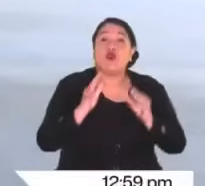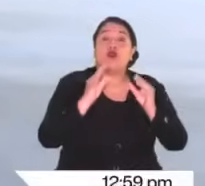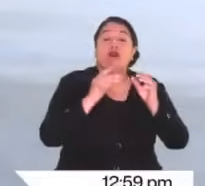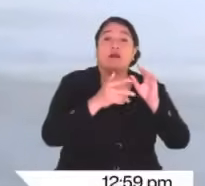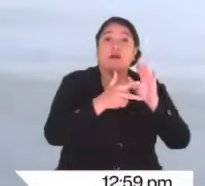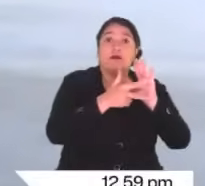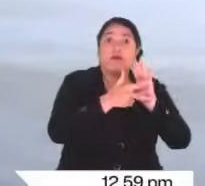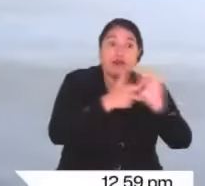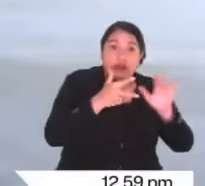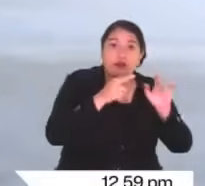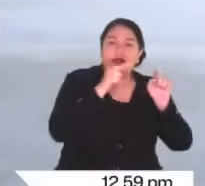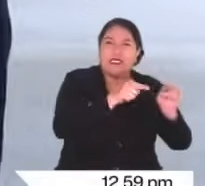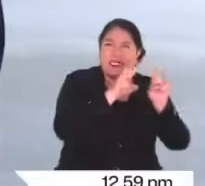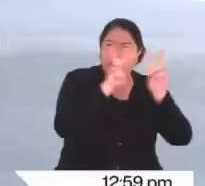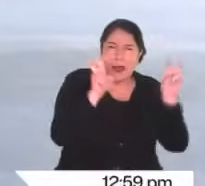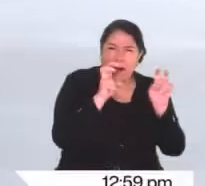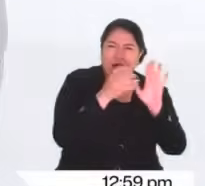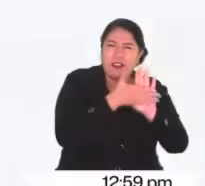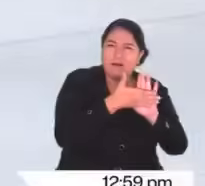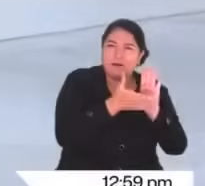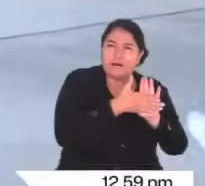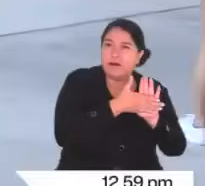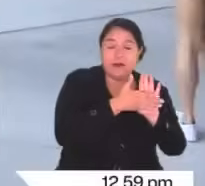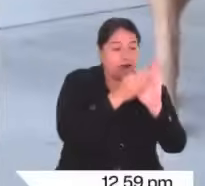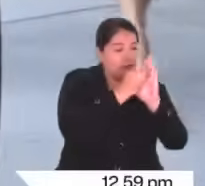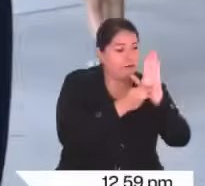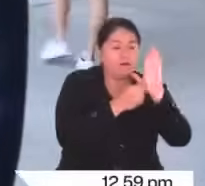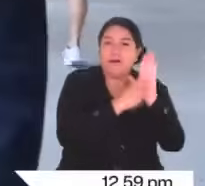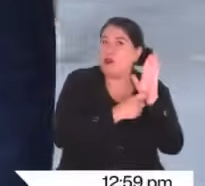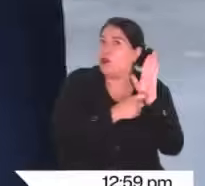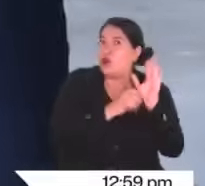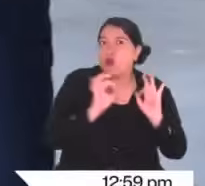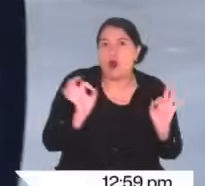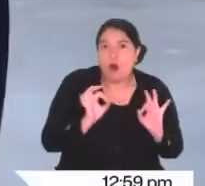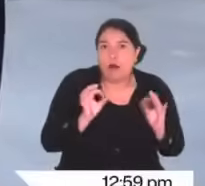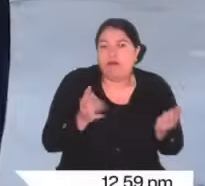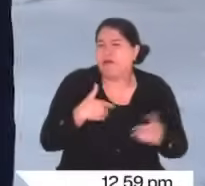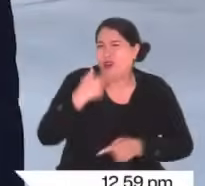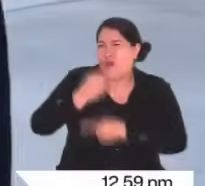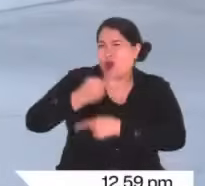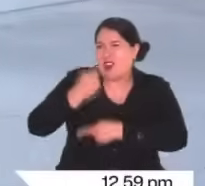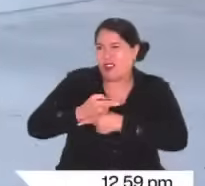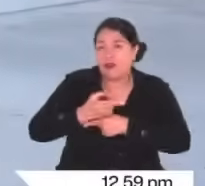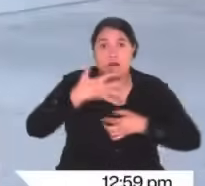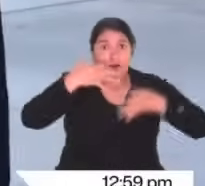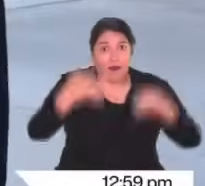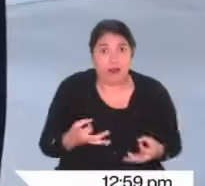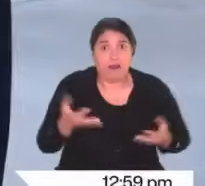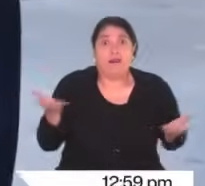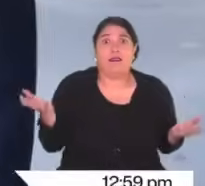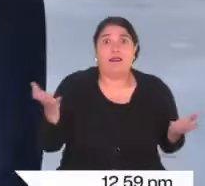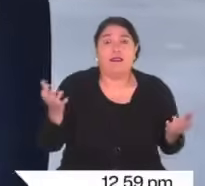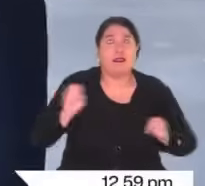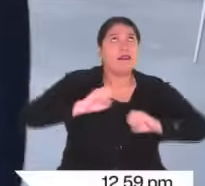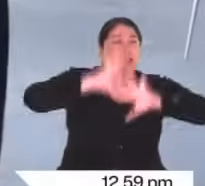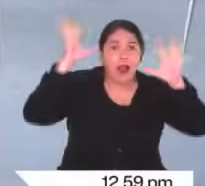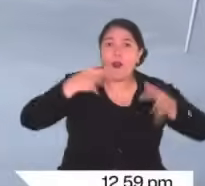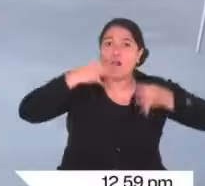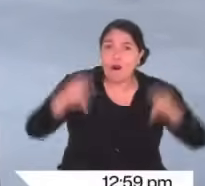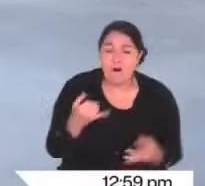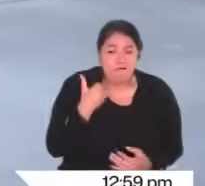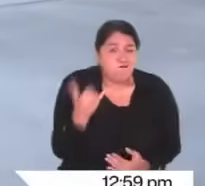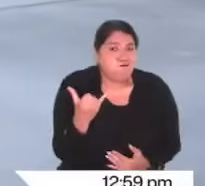cumplir los procedimientos contemplados en la Constitución O sea que la amenaza es real total Claro que es real Claro que es real